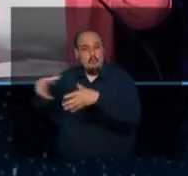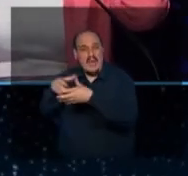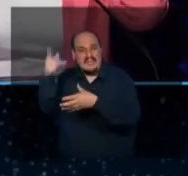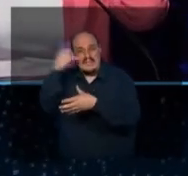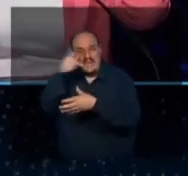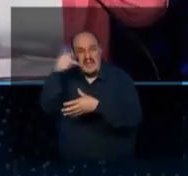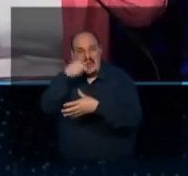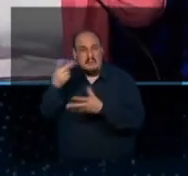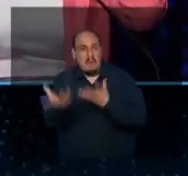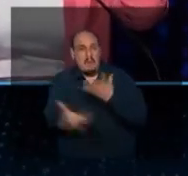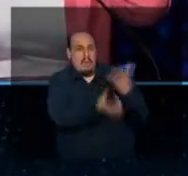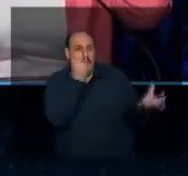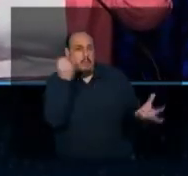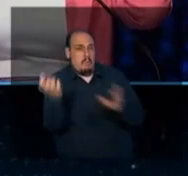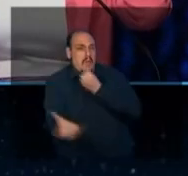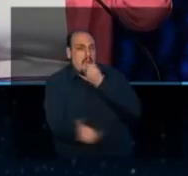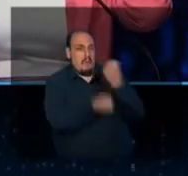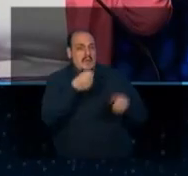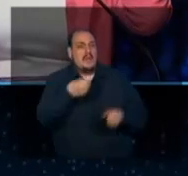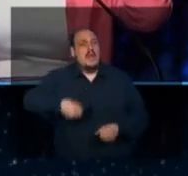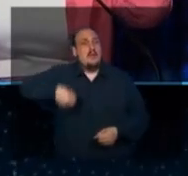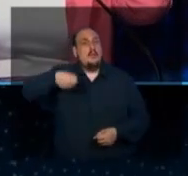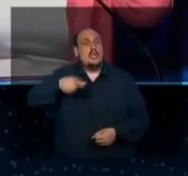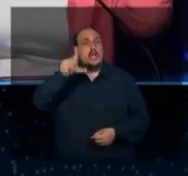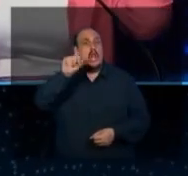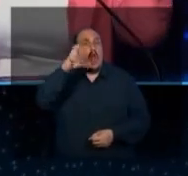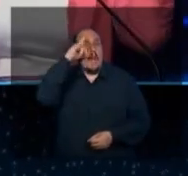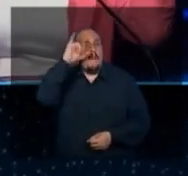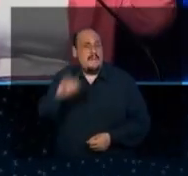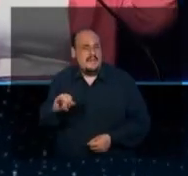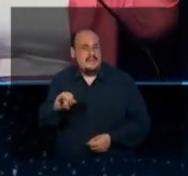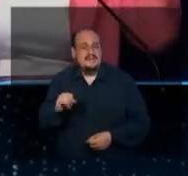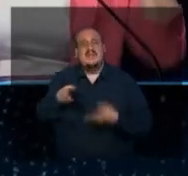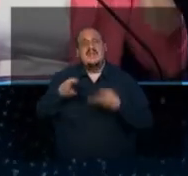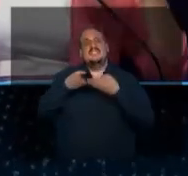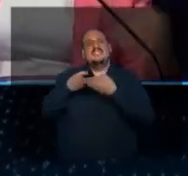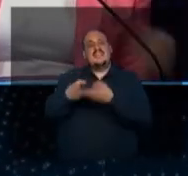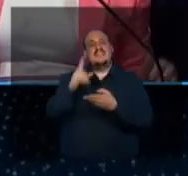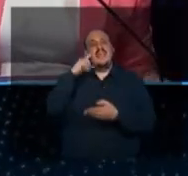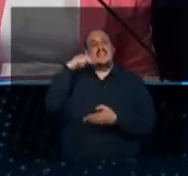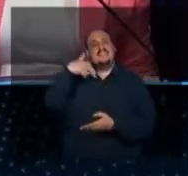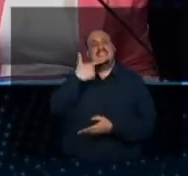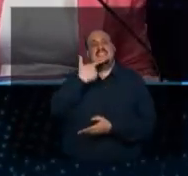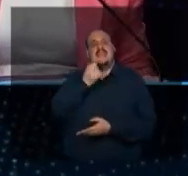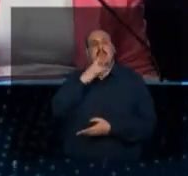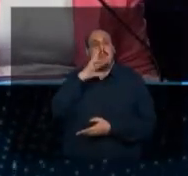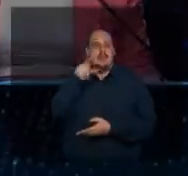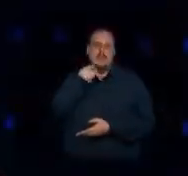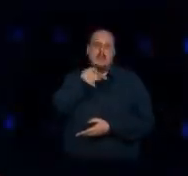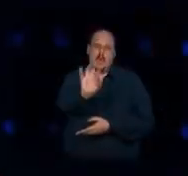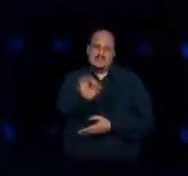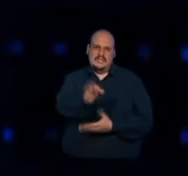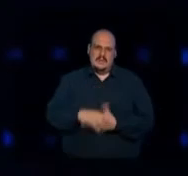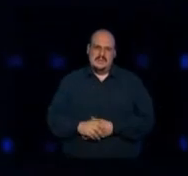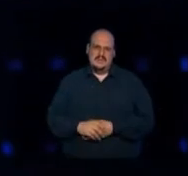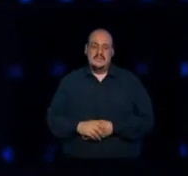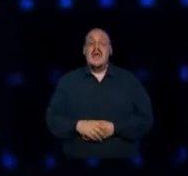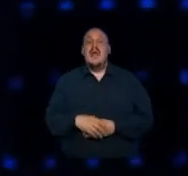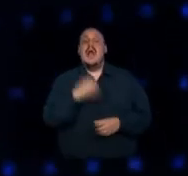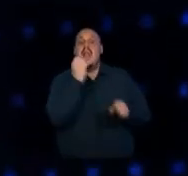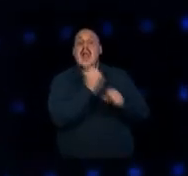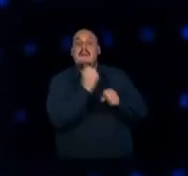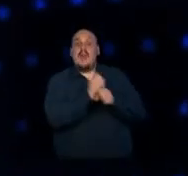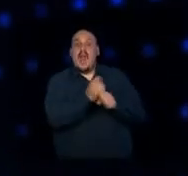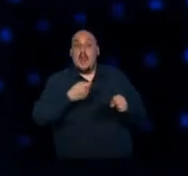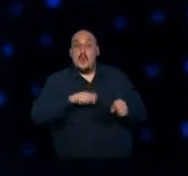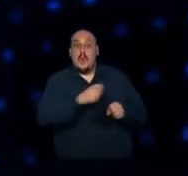llevan todos su casa están en los bolsos de López están en lurralde eso vos lo sabés un juicio laboral se